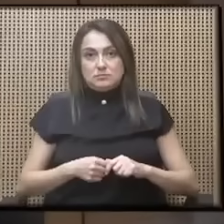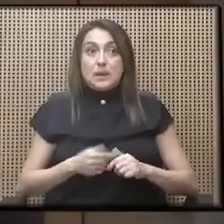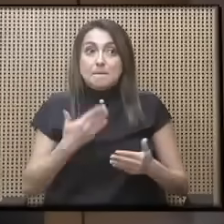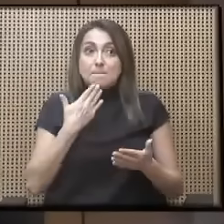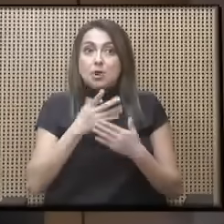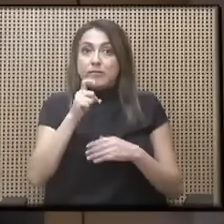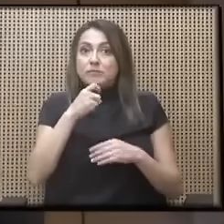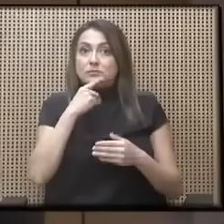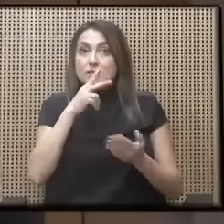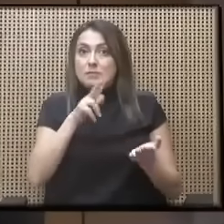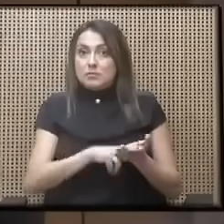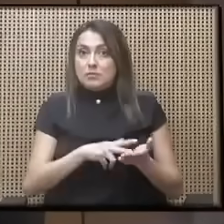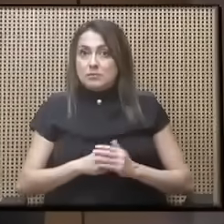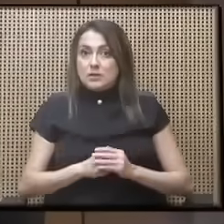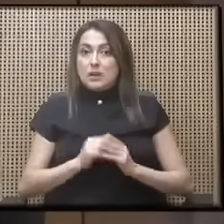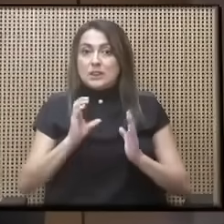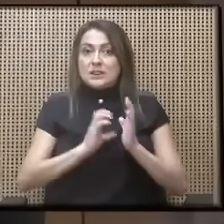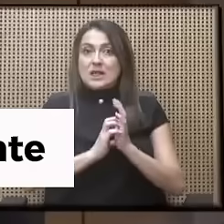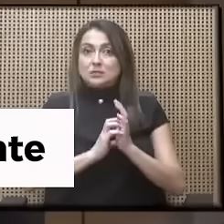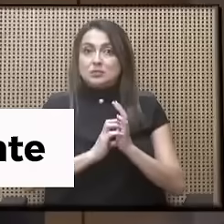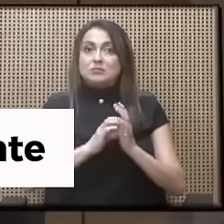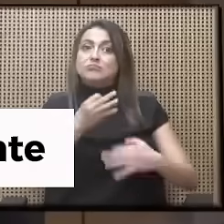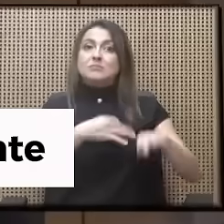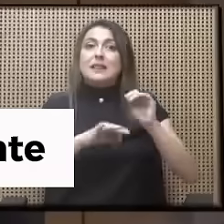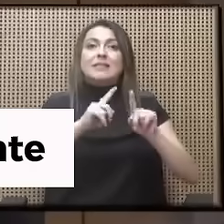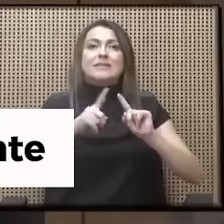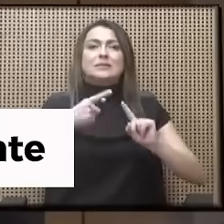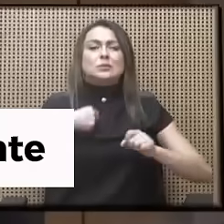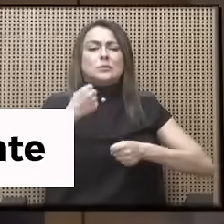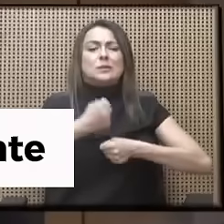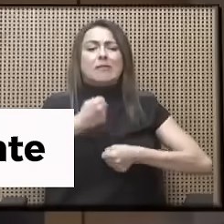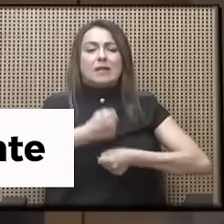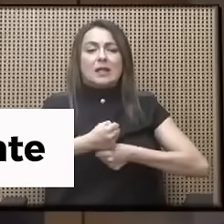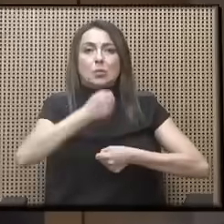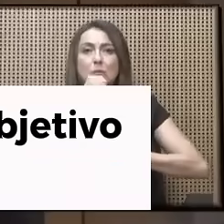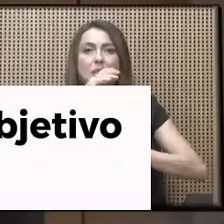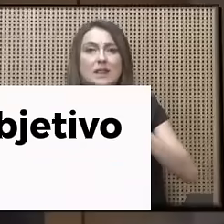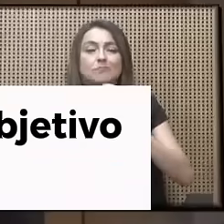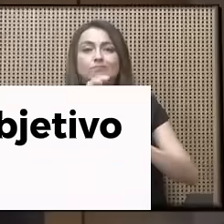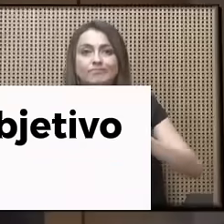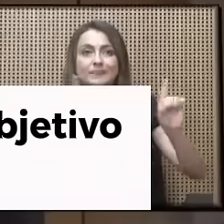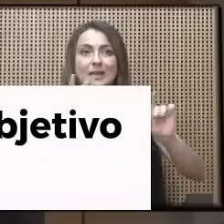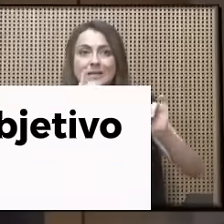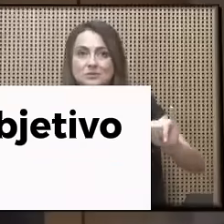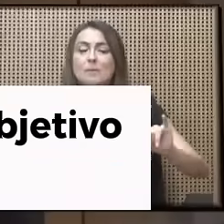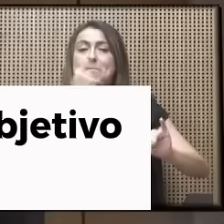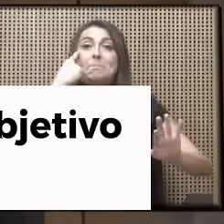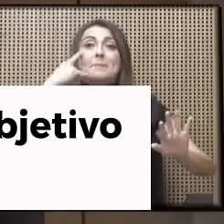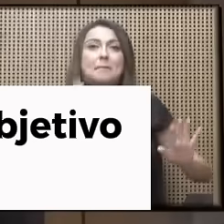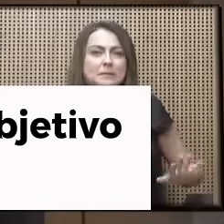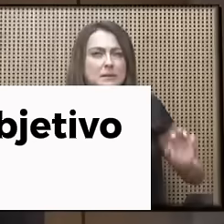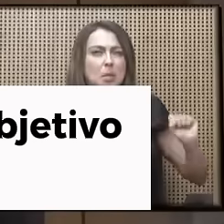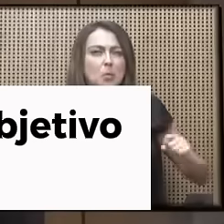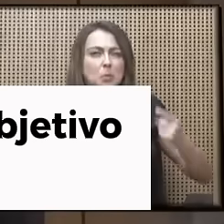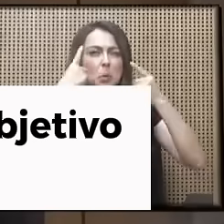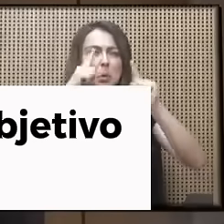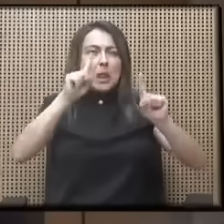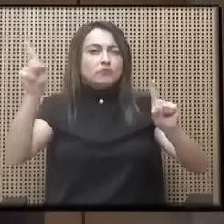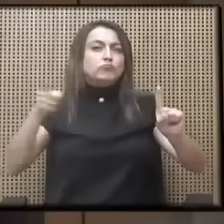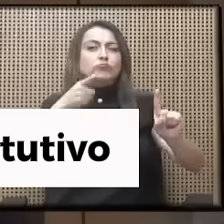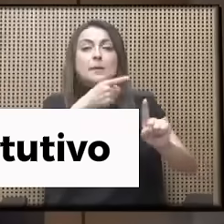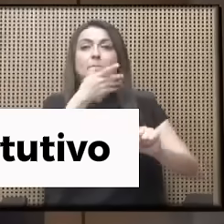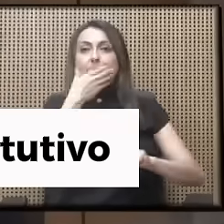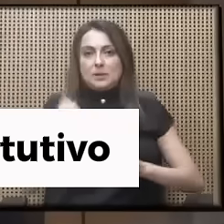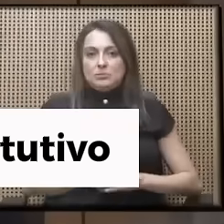hay que aprobar un texto diferente, yo estoy trabajando en un texto diferente a estos, me parece que podemos lograr el objetivo